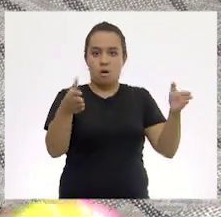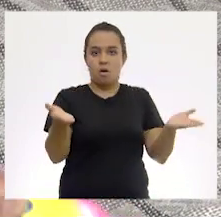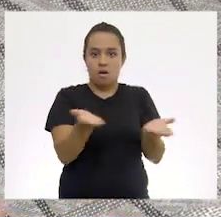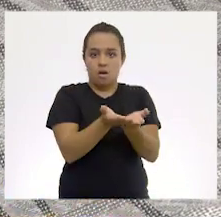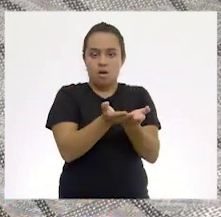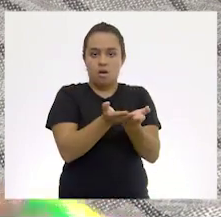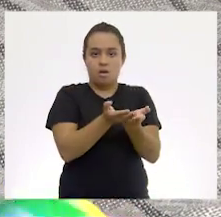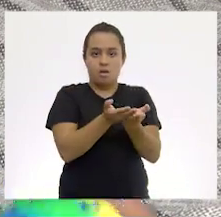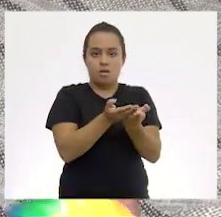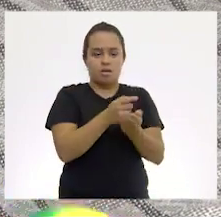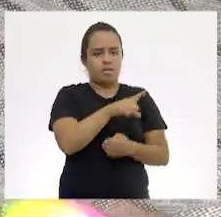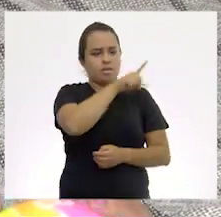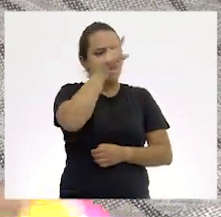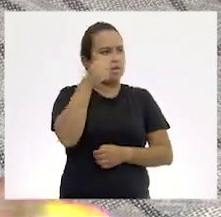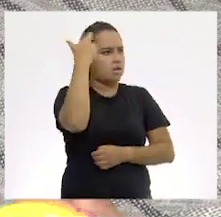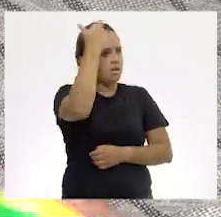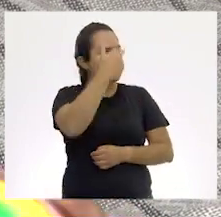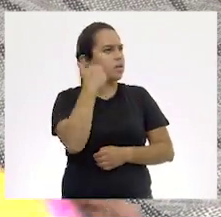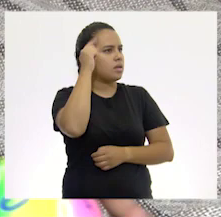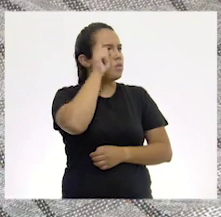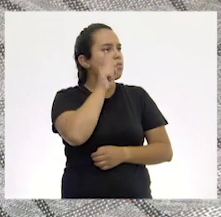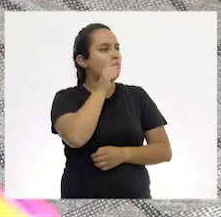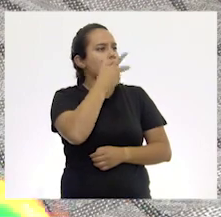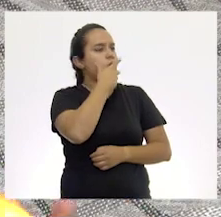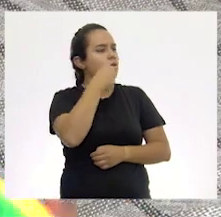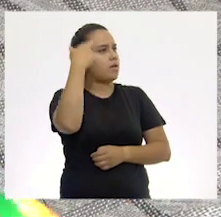Entonces fue con la reina y con el rey.